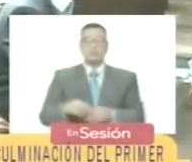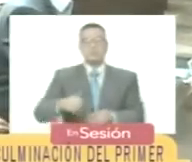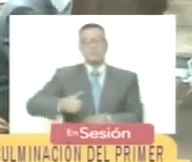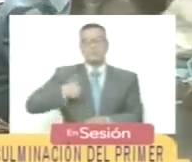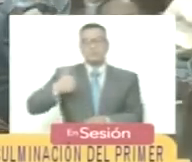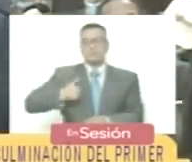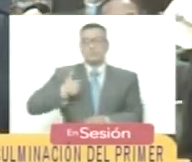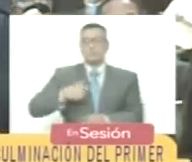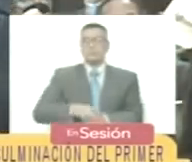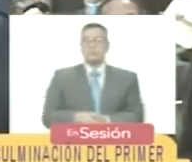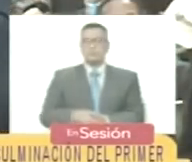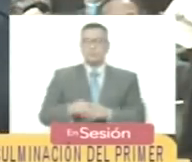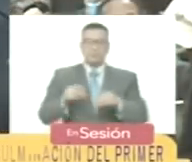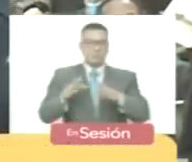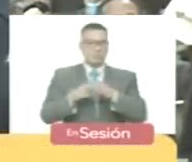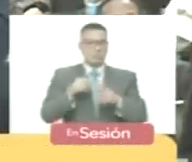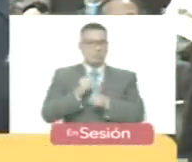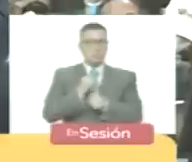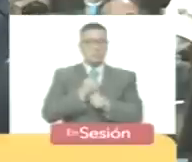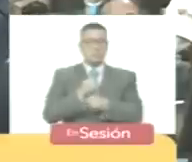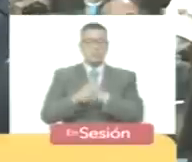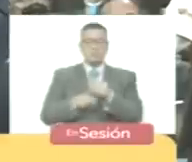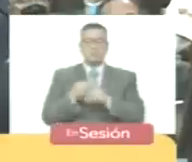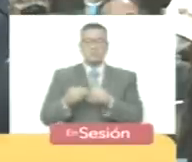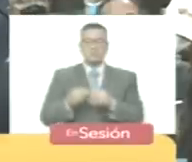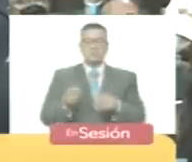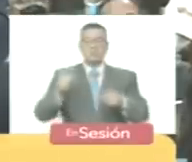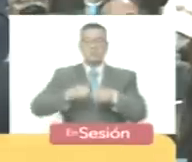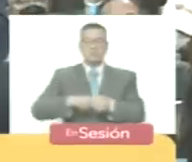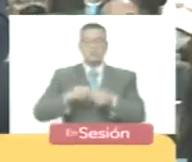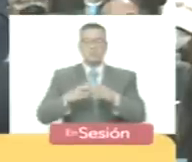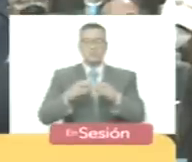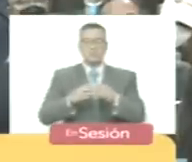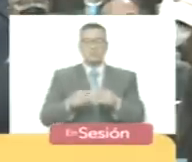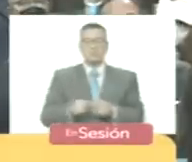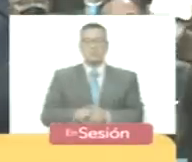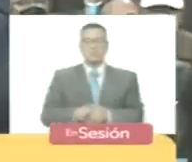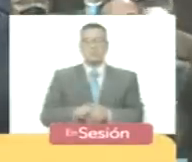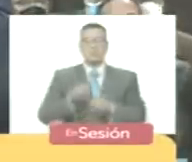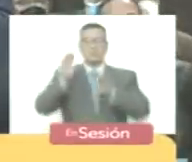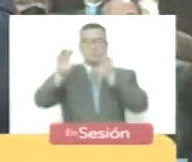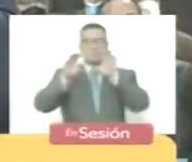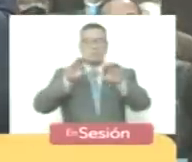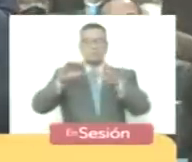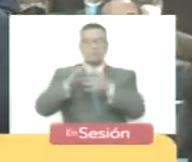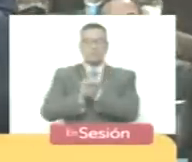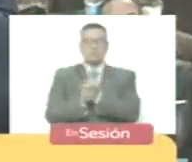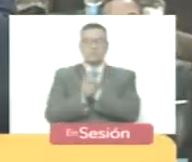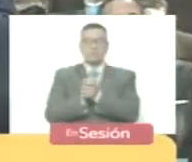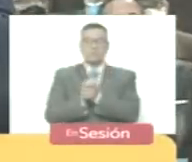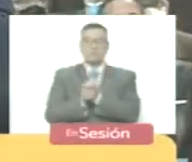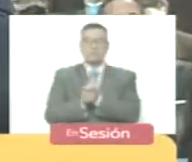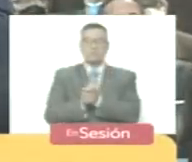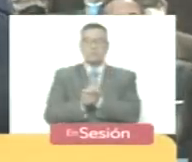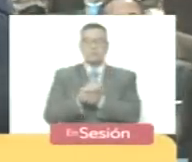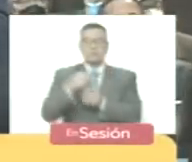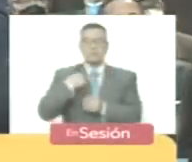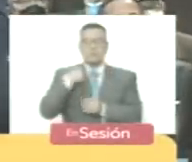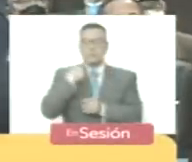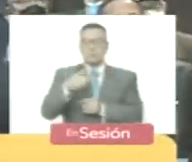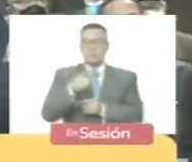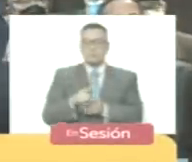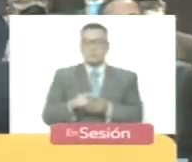aprovechar la coyuntura para articular con los parlamentos de los países amigos de manera tal de que en